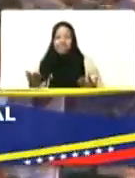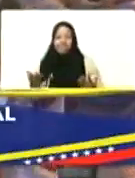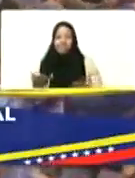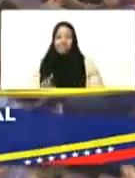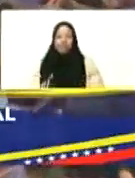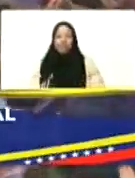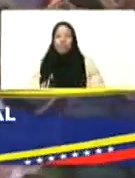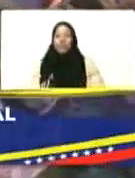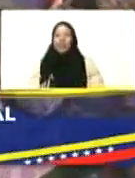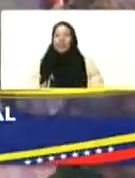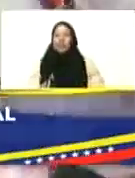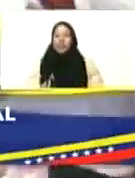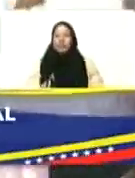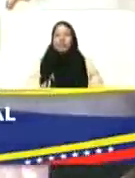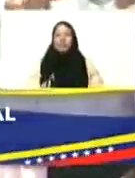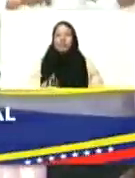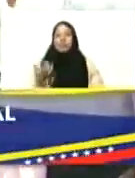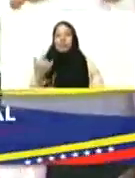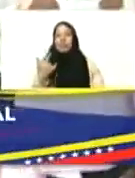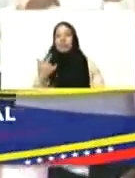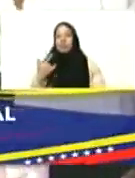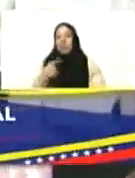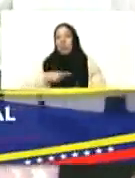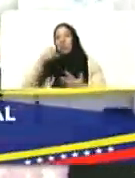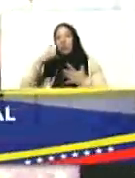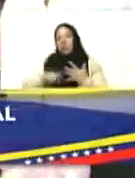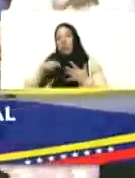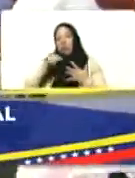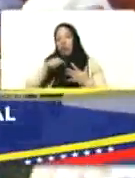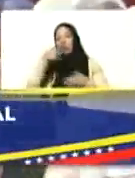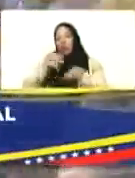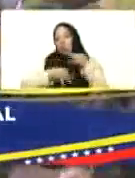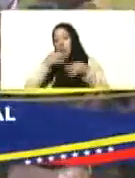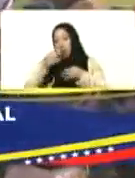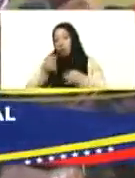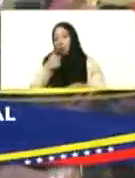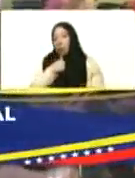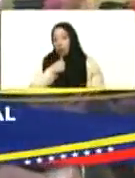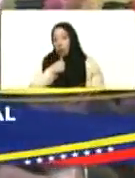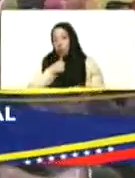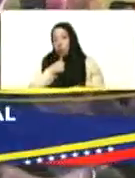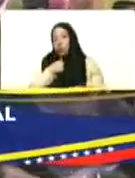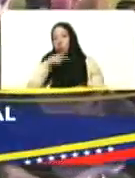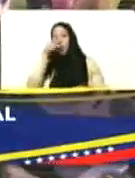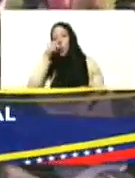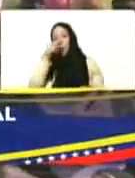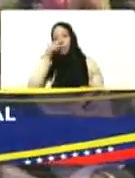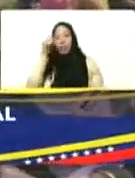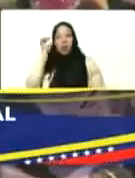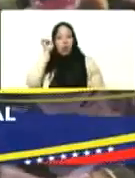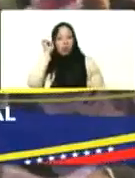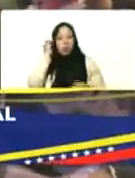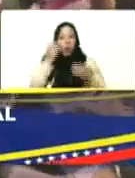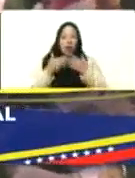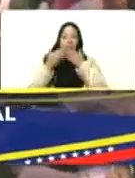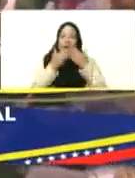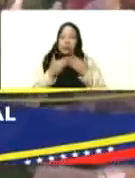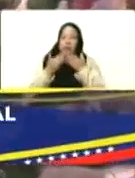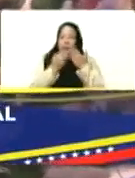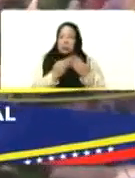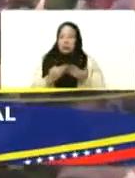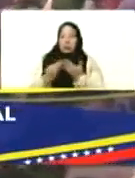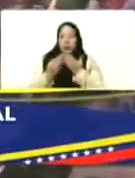Porque si este programa de las y los educadores